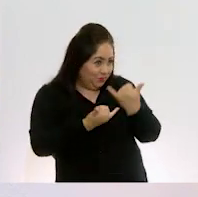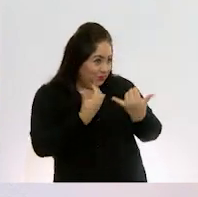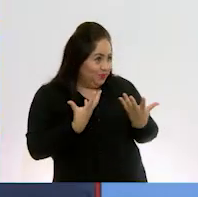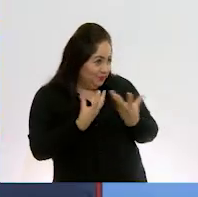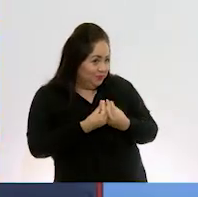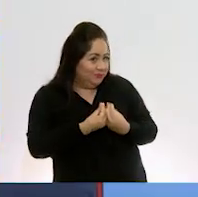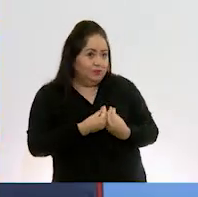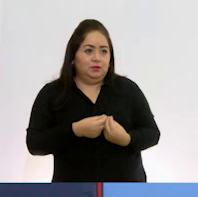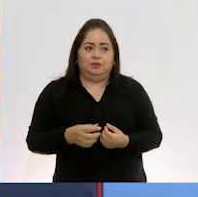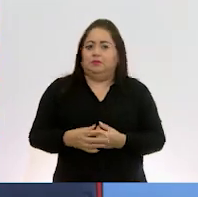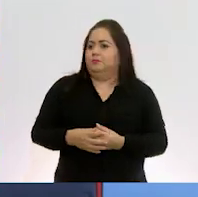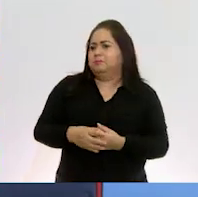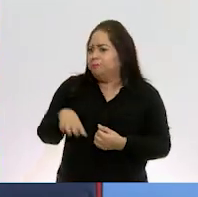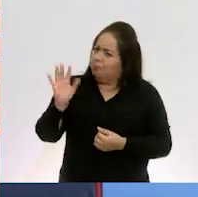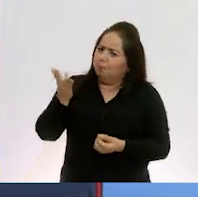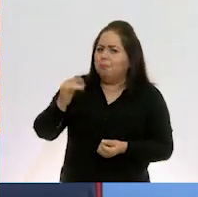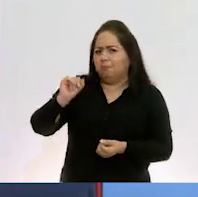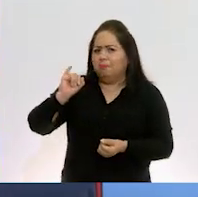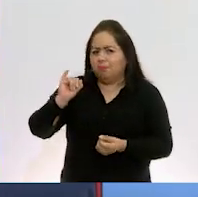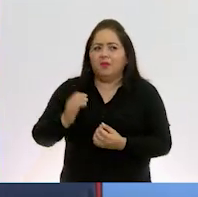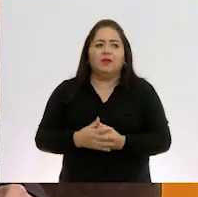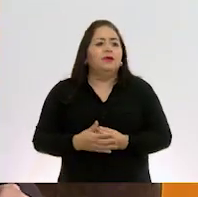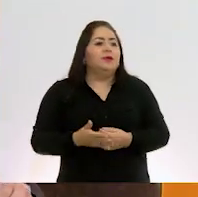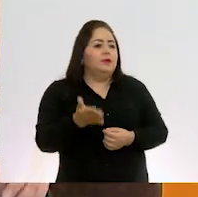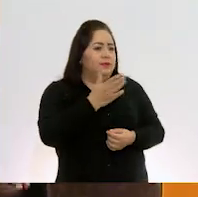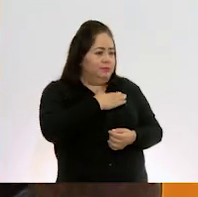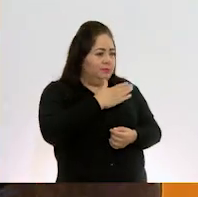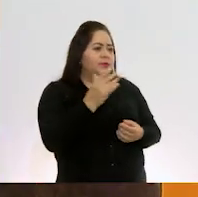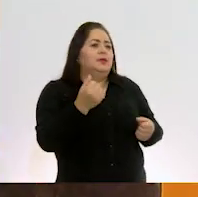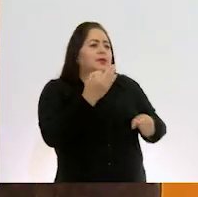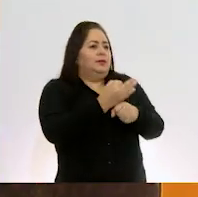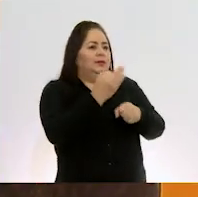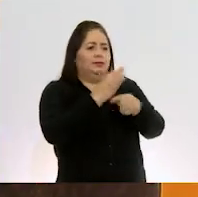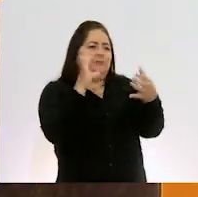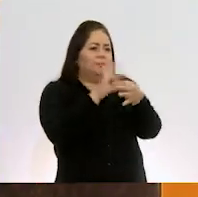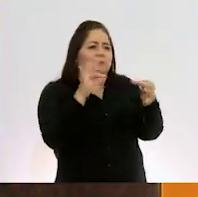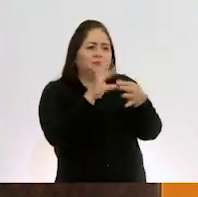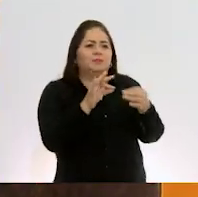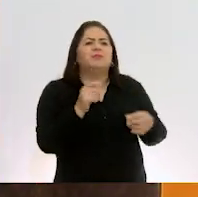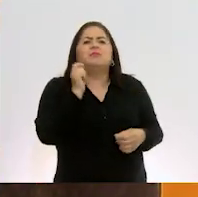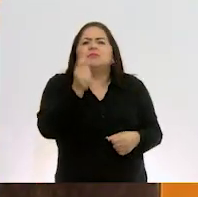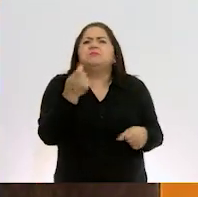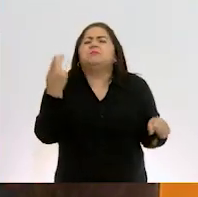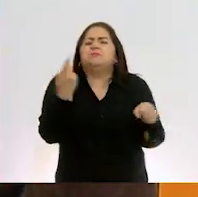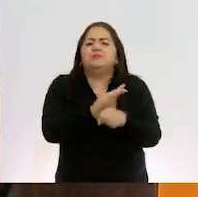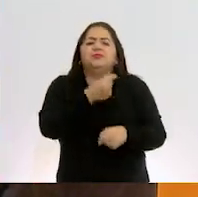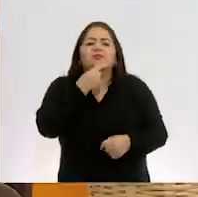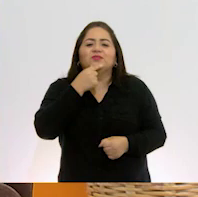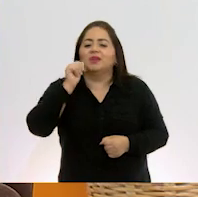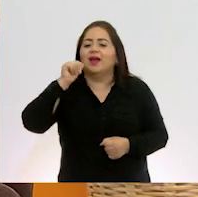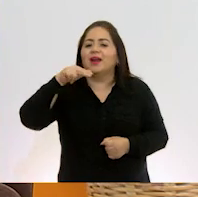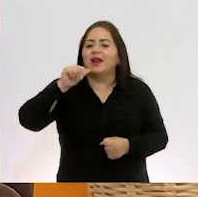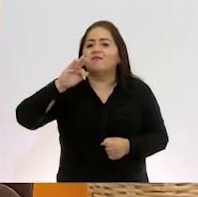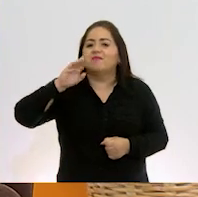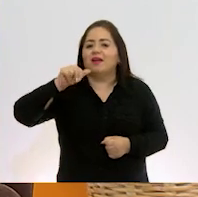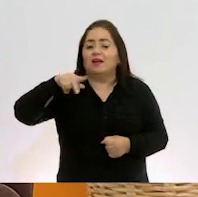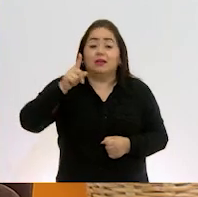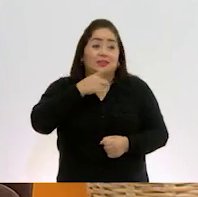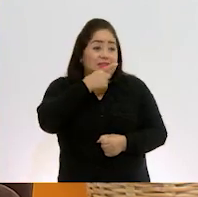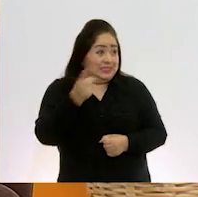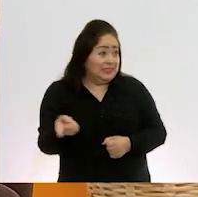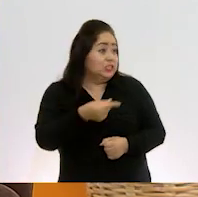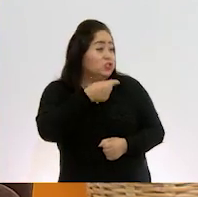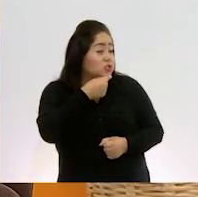nosotros? ¿Está bien? Bueno, estábamos hablando justamente de lo que pasó con Ana Frank. Resulta que esta